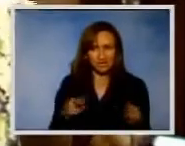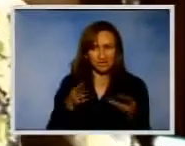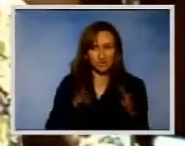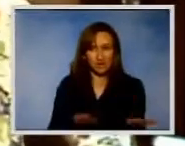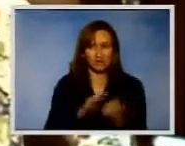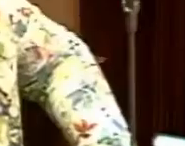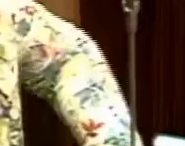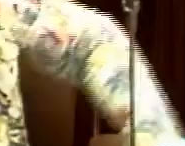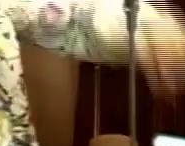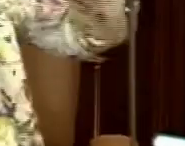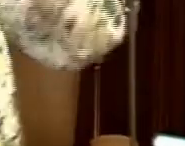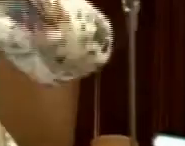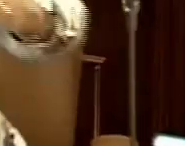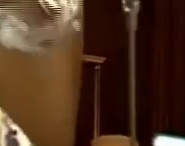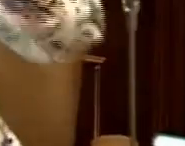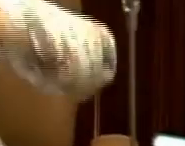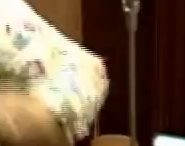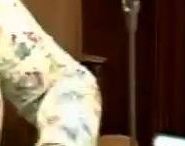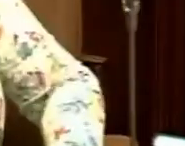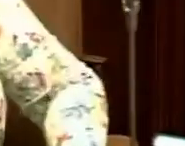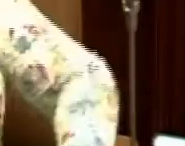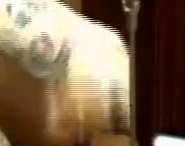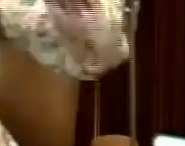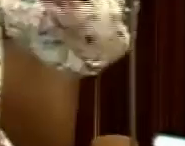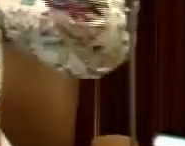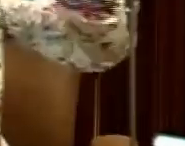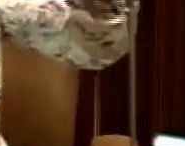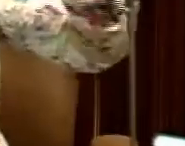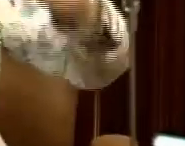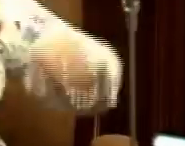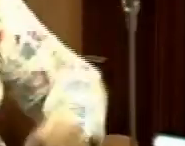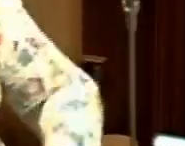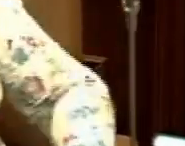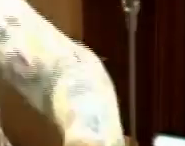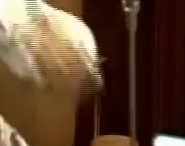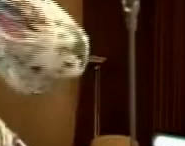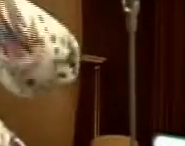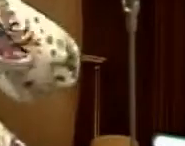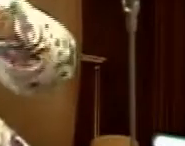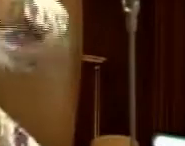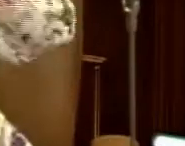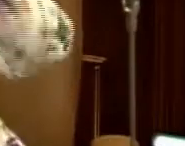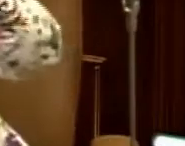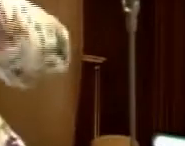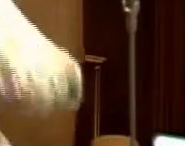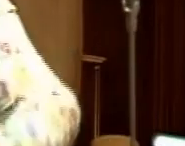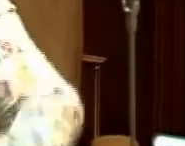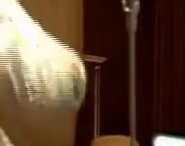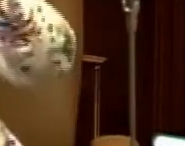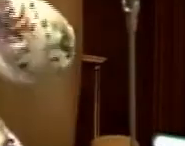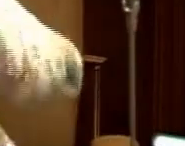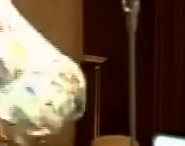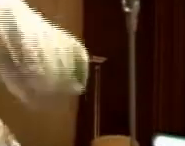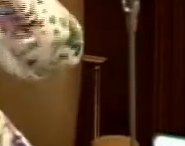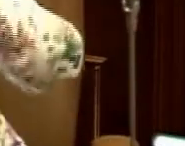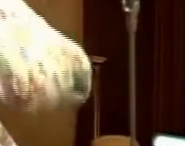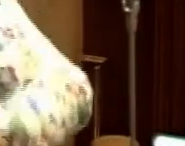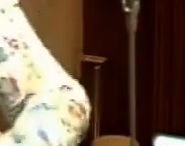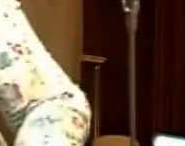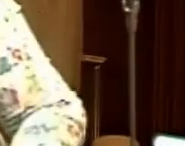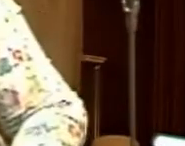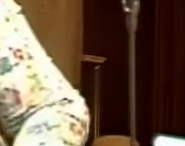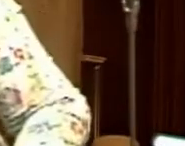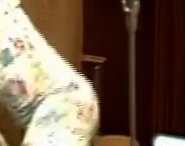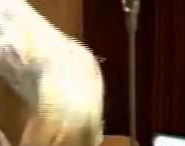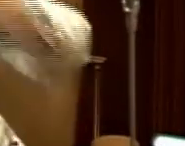de 27 años, tienen más de 60 años y se van a ir del programa sin recibir un solo peso, ni siquiera un subsidio a